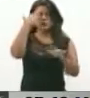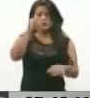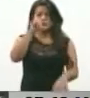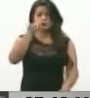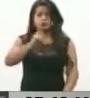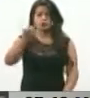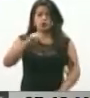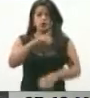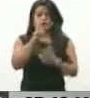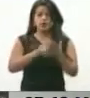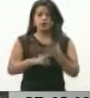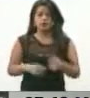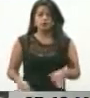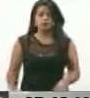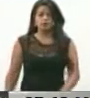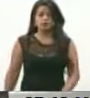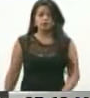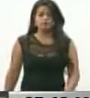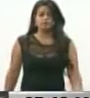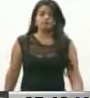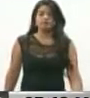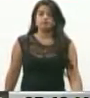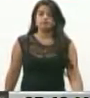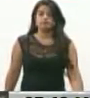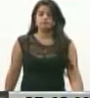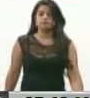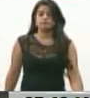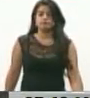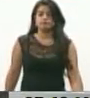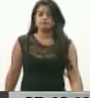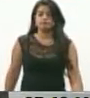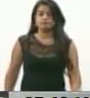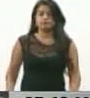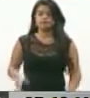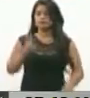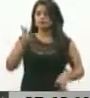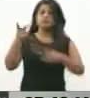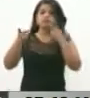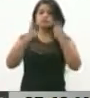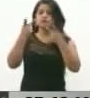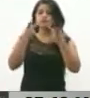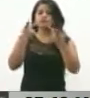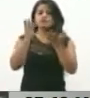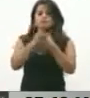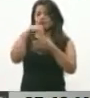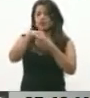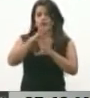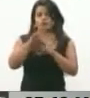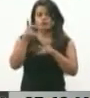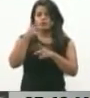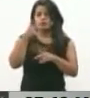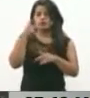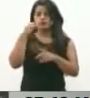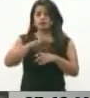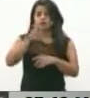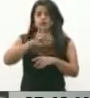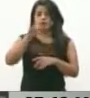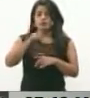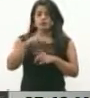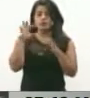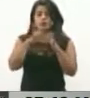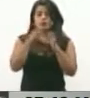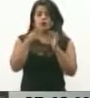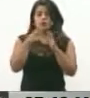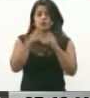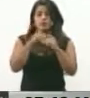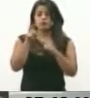al control y acceder a la aplicación interactiva. José, el tema político no está alejado de nada, y sobre todo cuando se hacen políticas sociales tan vinculantes como esta.